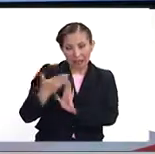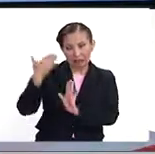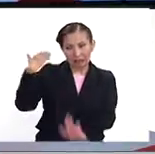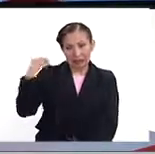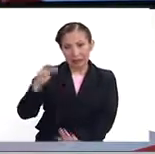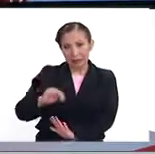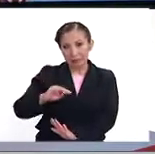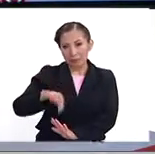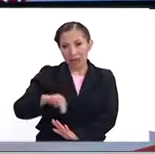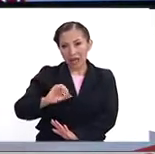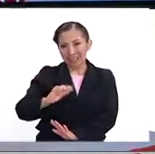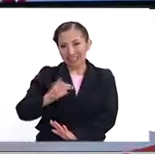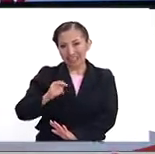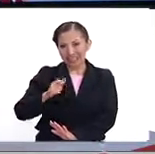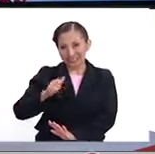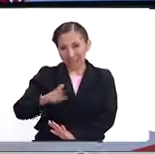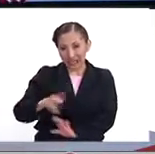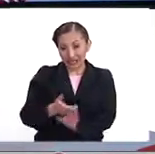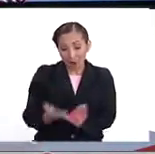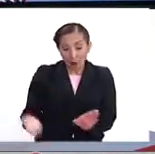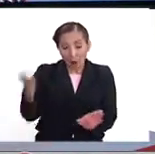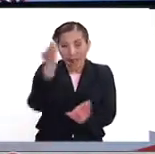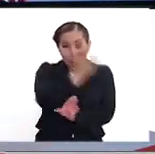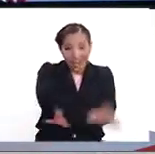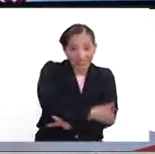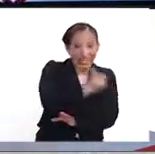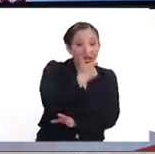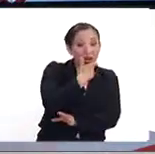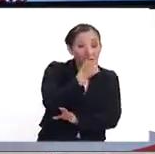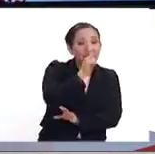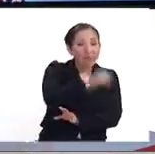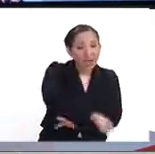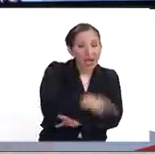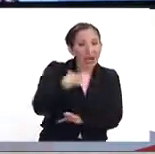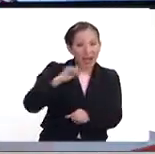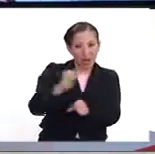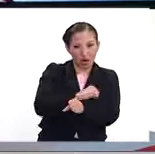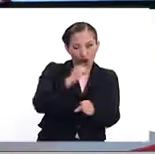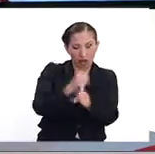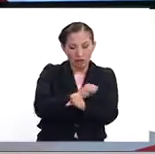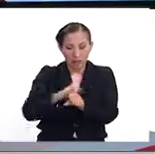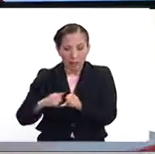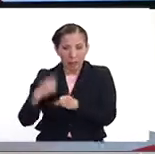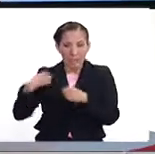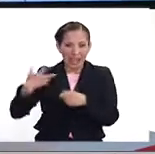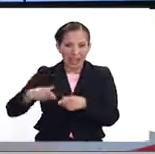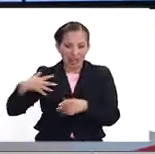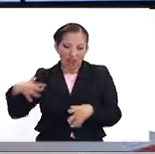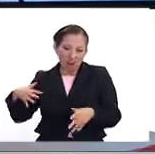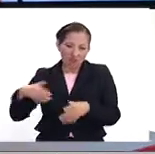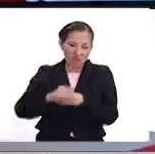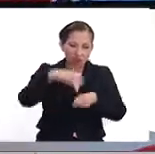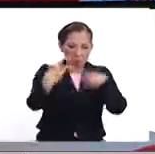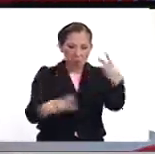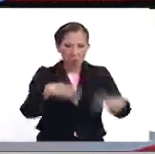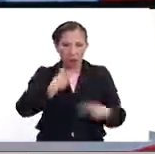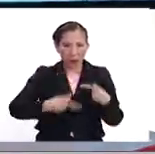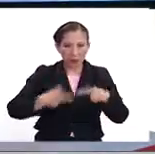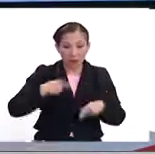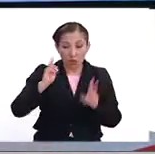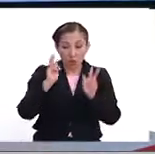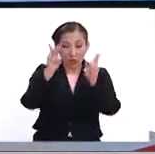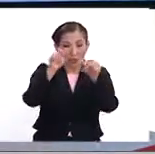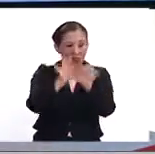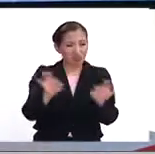en Manchester, anteriormente al de Manchester hubo otro en Londres, también una furgoneta pues arrolló a una multitud en uno de los puentes